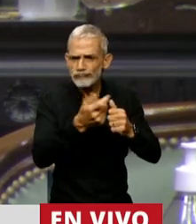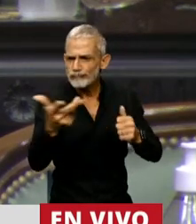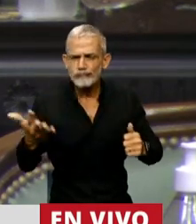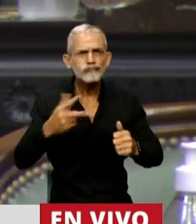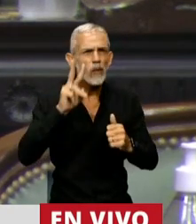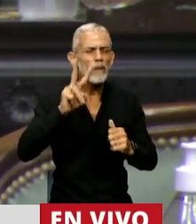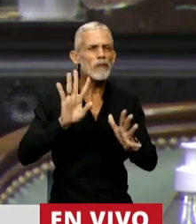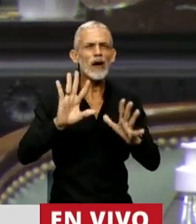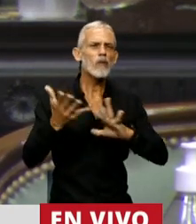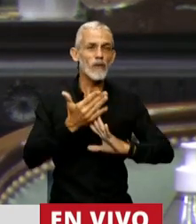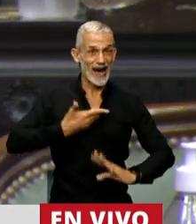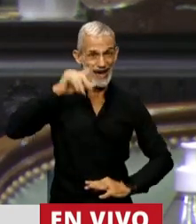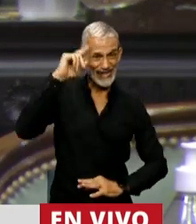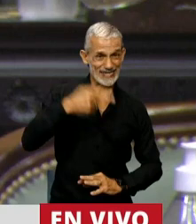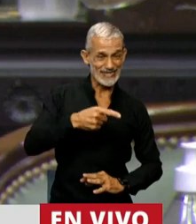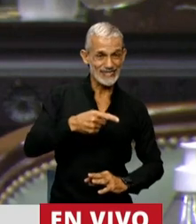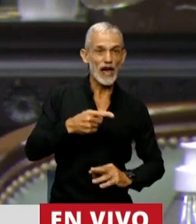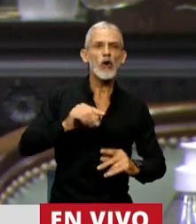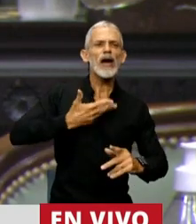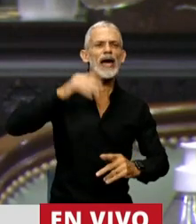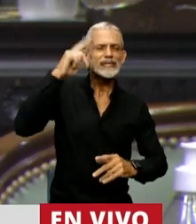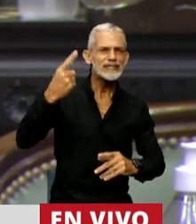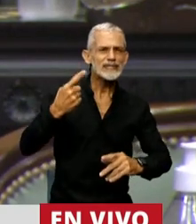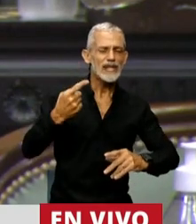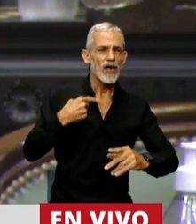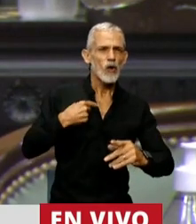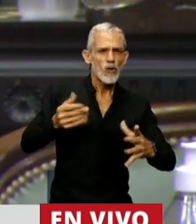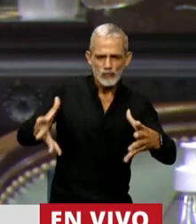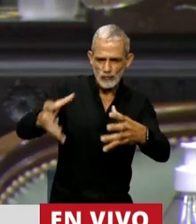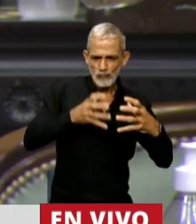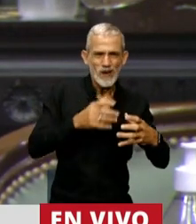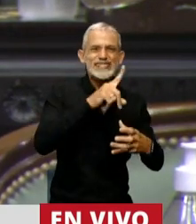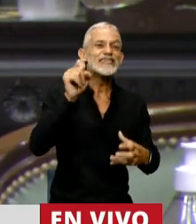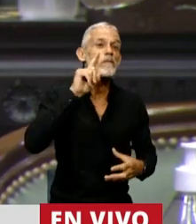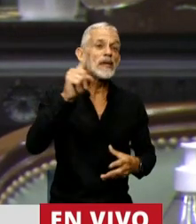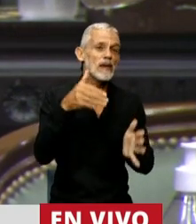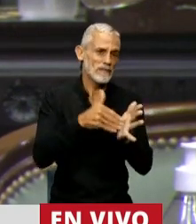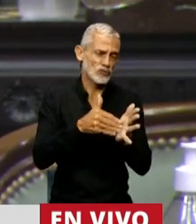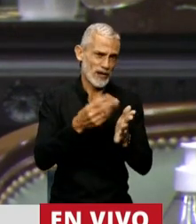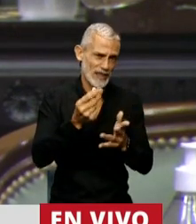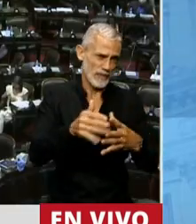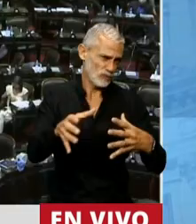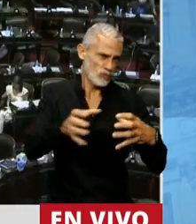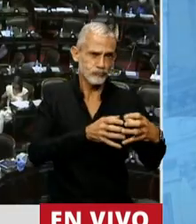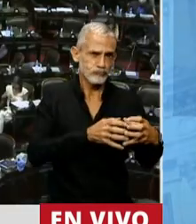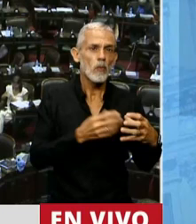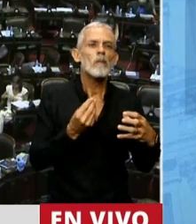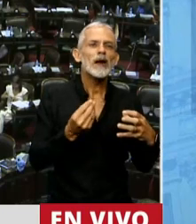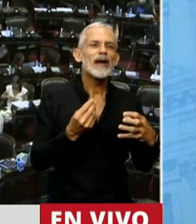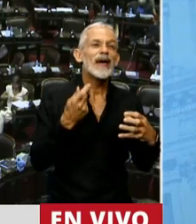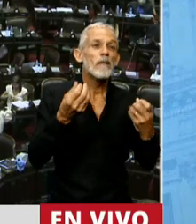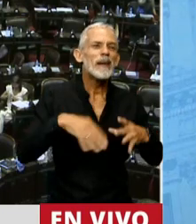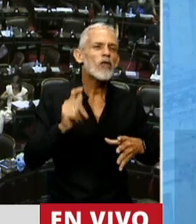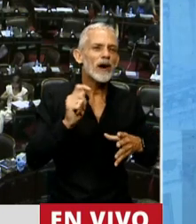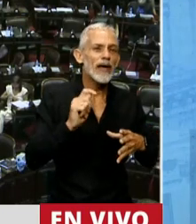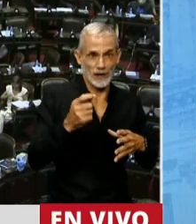lo miramos desde el lado del Estado, el Estado, el gobierno, se ahorró 100.000 millones de pesos y se lo ahorró a costa de los